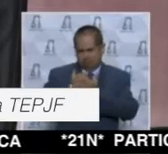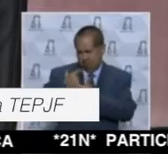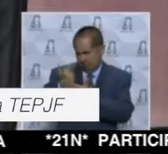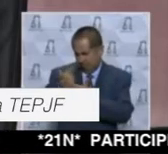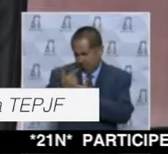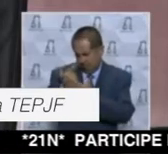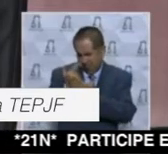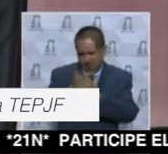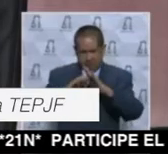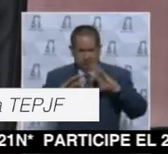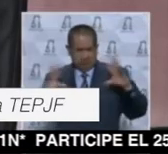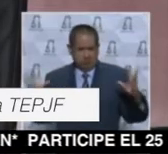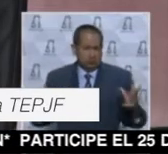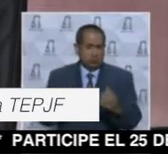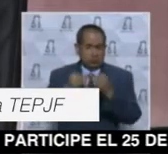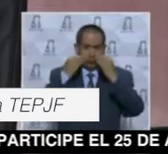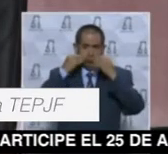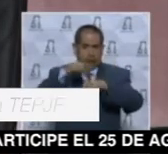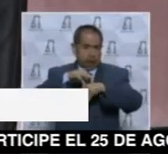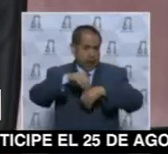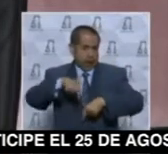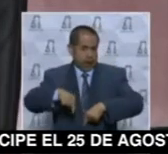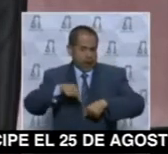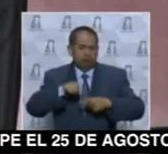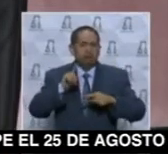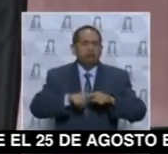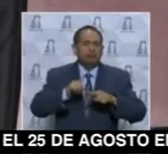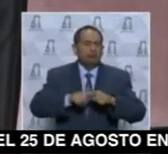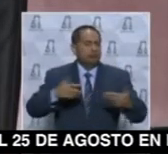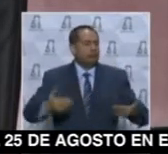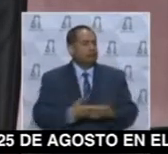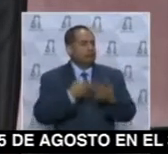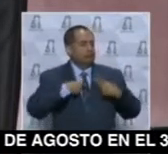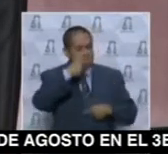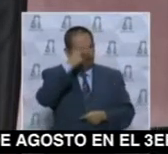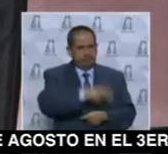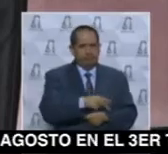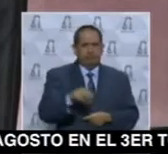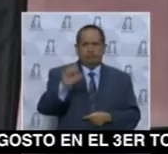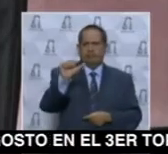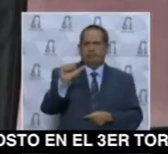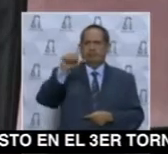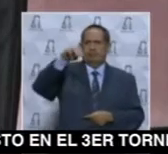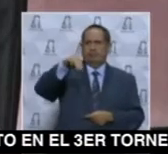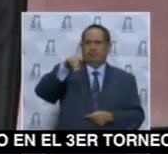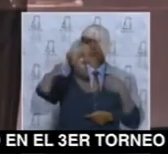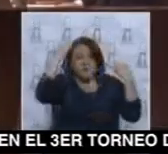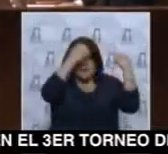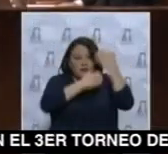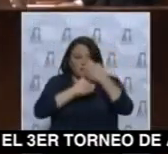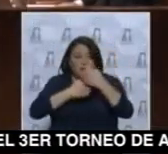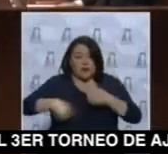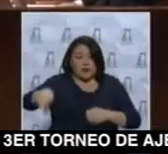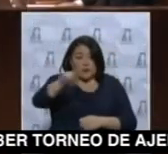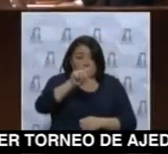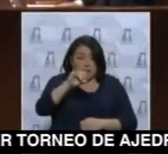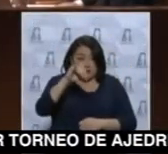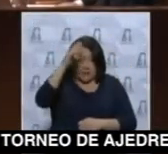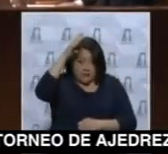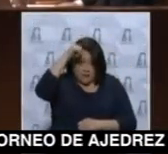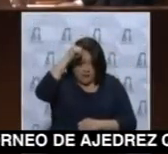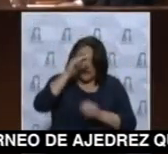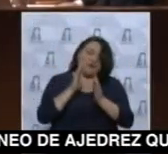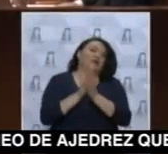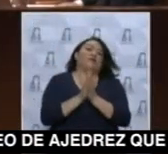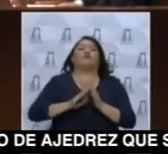final hecho por esta Sala Superior, es el ciudadano Andrés Manuel López Obrador. Al determinar